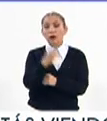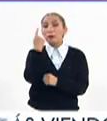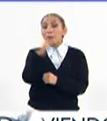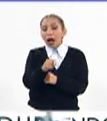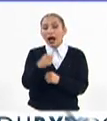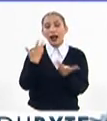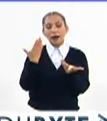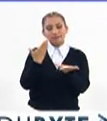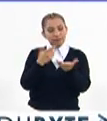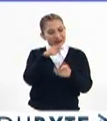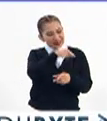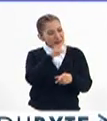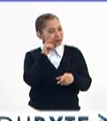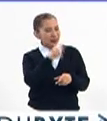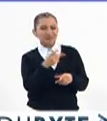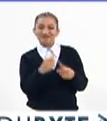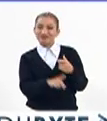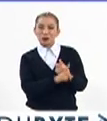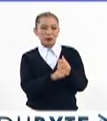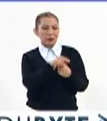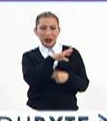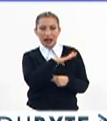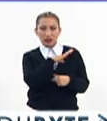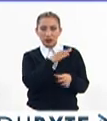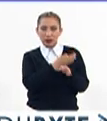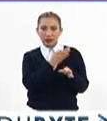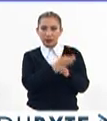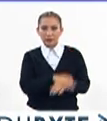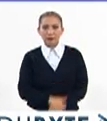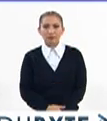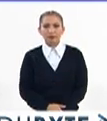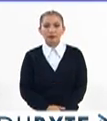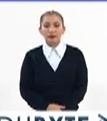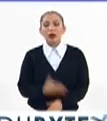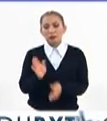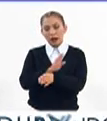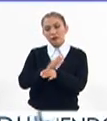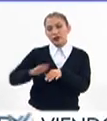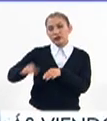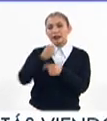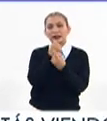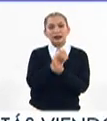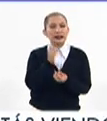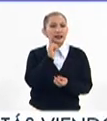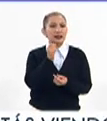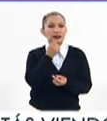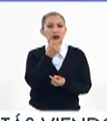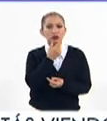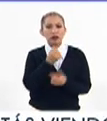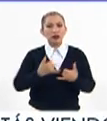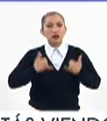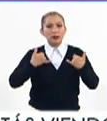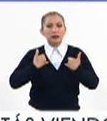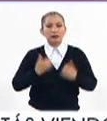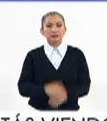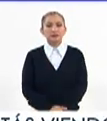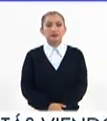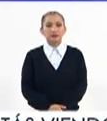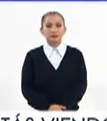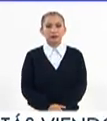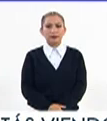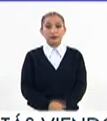para sacarlo de las deplorables condiciones en que se encuentra a favor de nuestras niñas, niños y